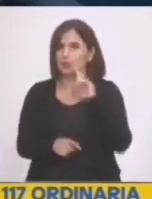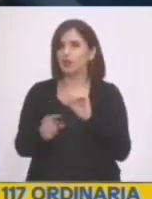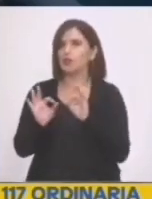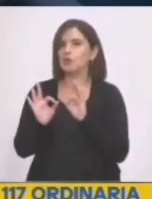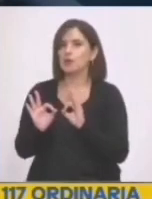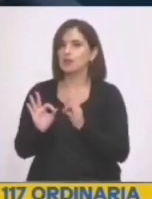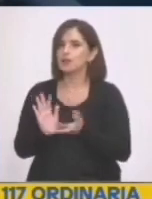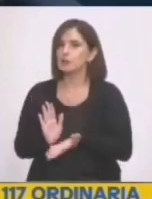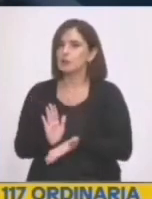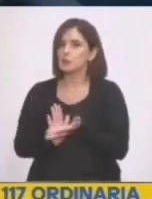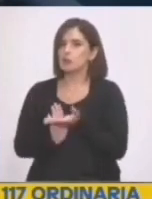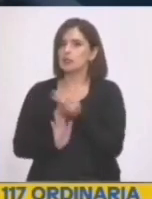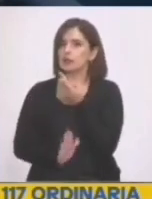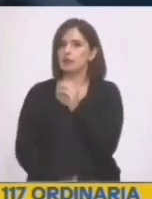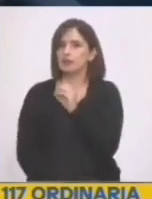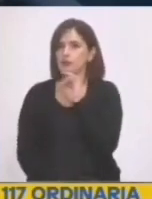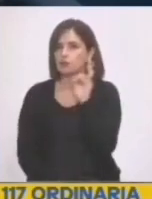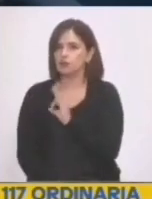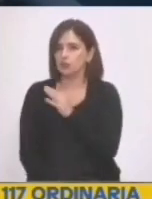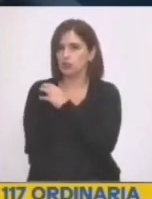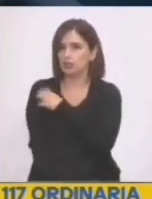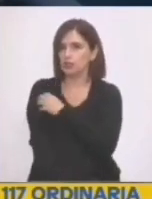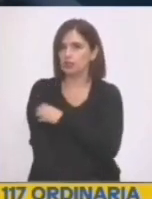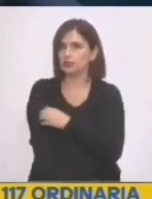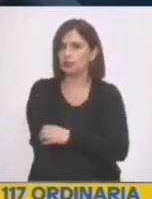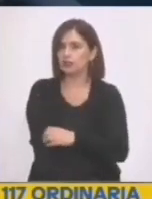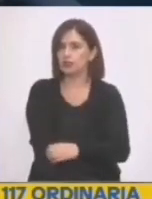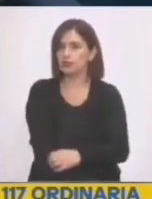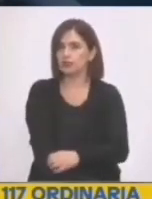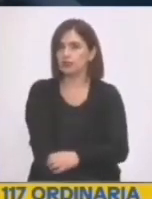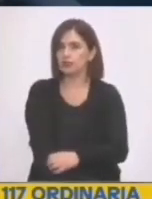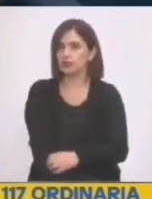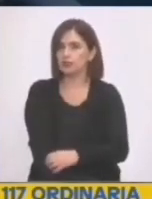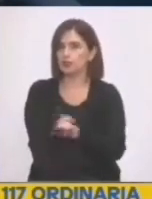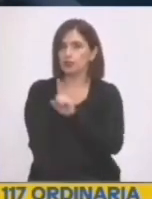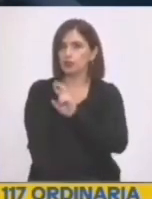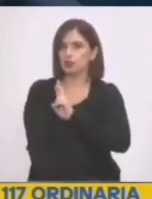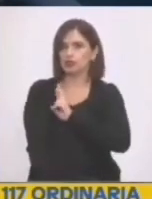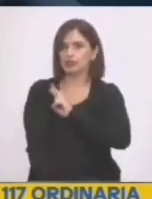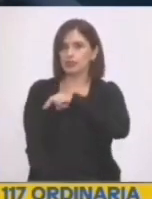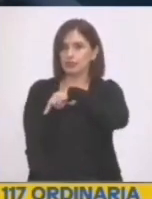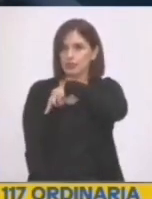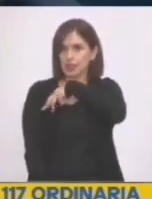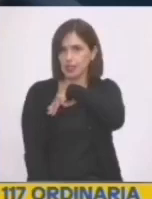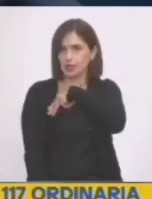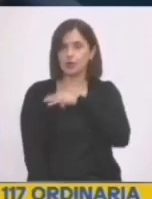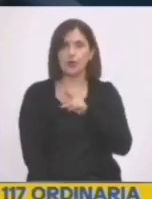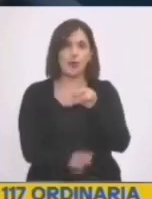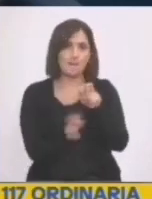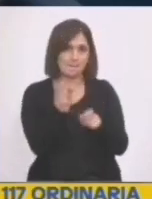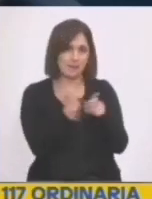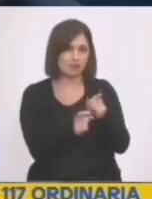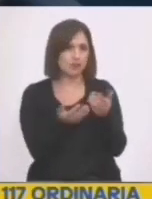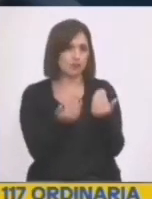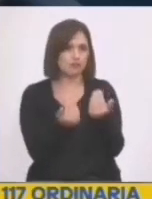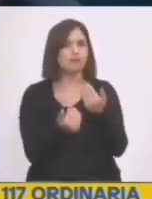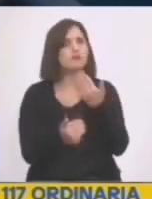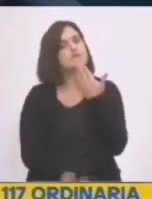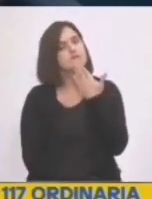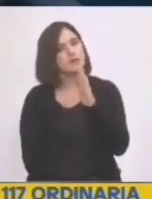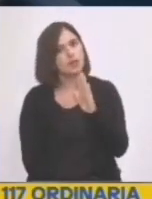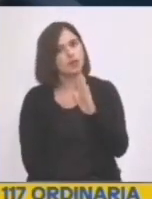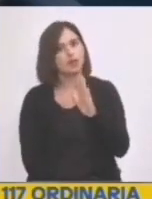sumamos el 20% en regiones para que la gente que más lo necesita pueda tener mejor transporte público